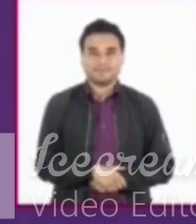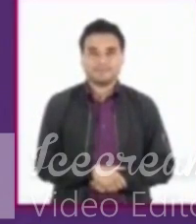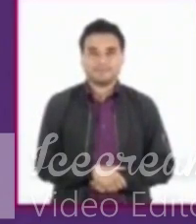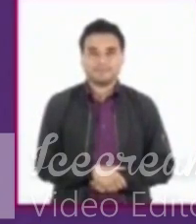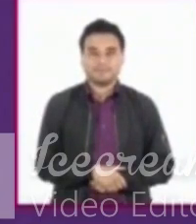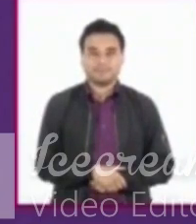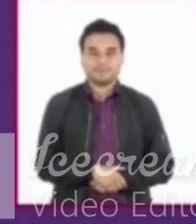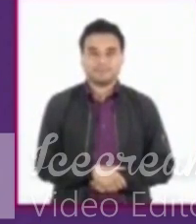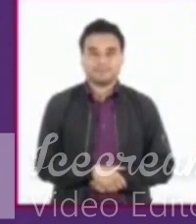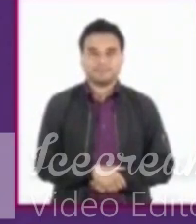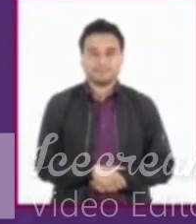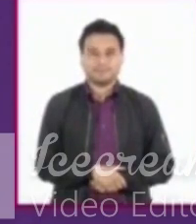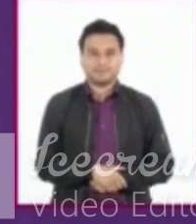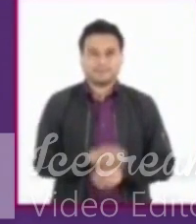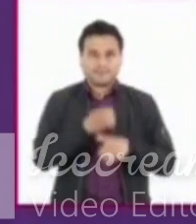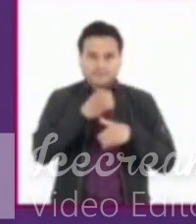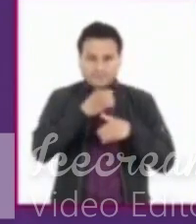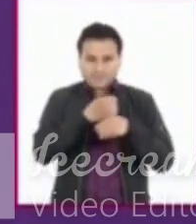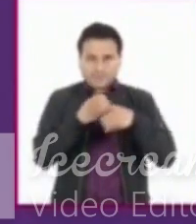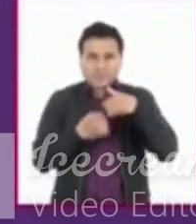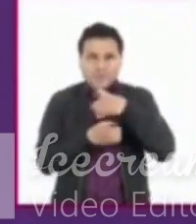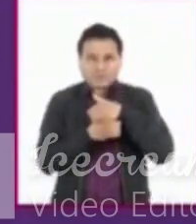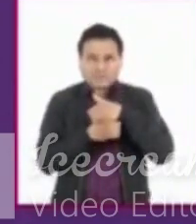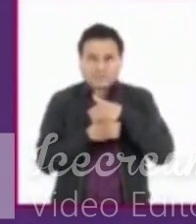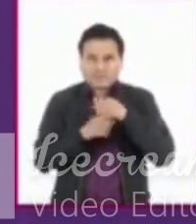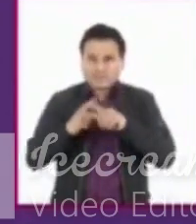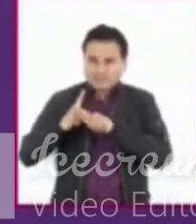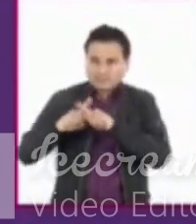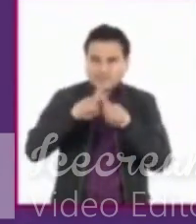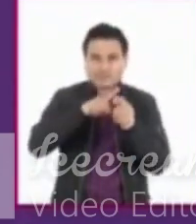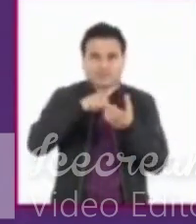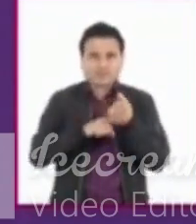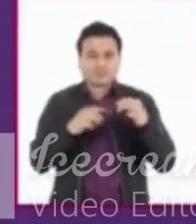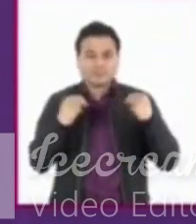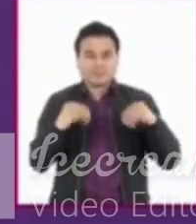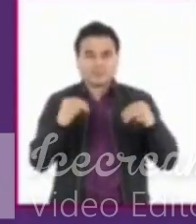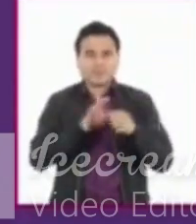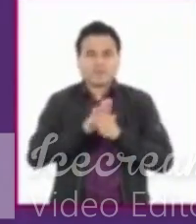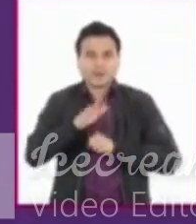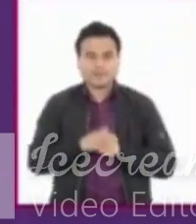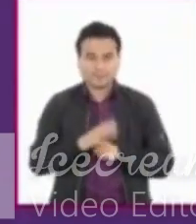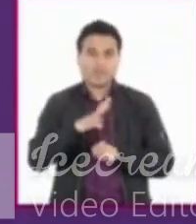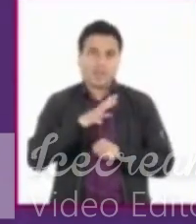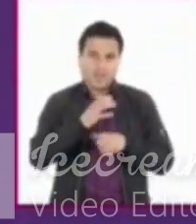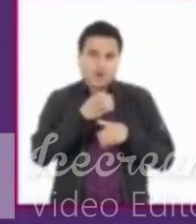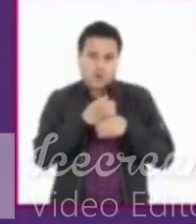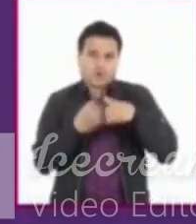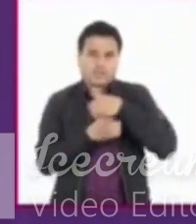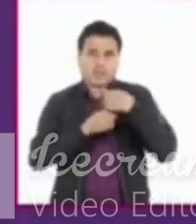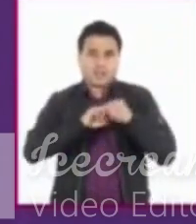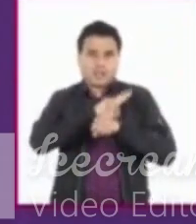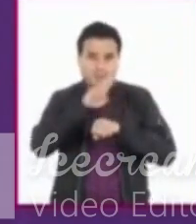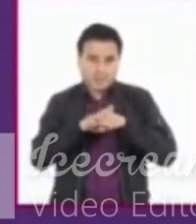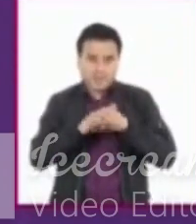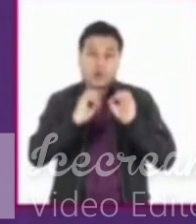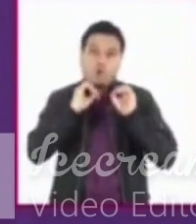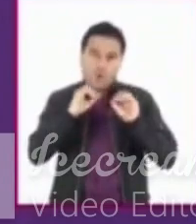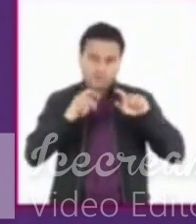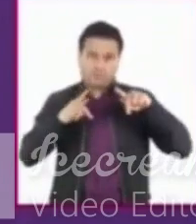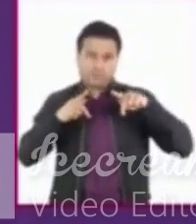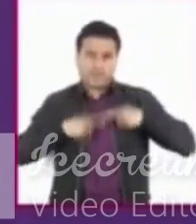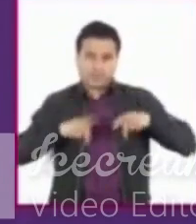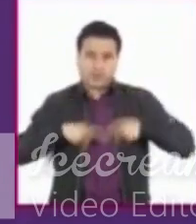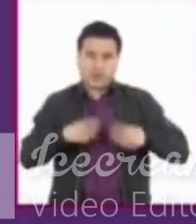¿Qué diversidad de objetos y materiales hay en un mercado? Algunos de ellos son de origen natural y otros que han sido transformados por el ser humano.